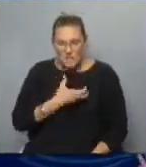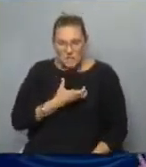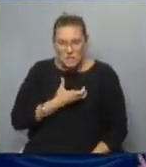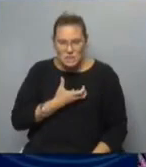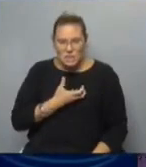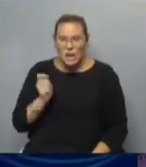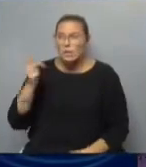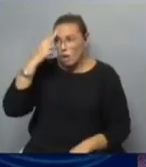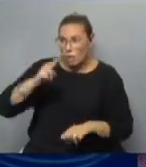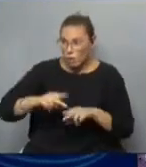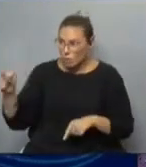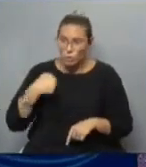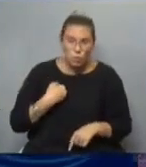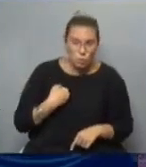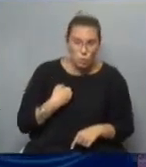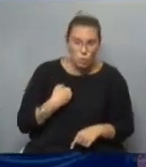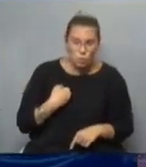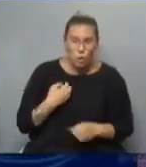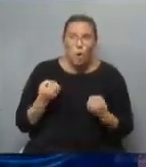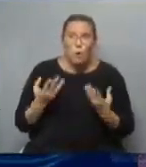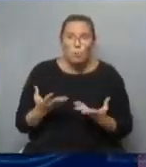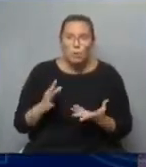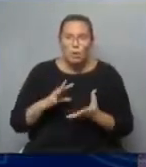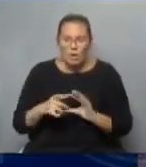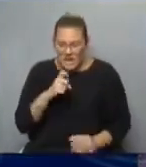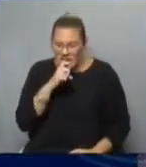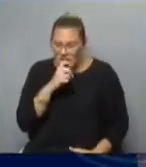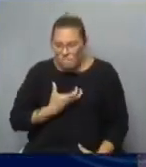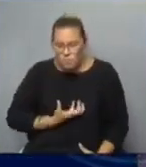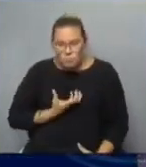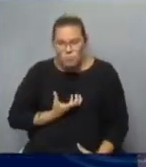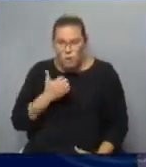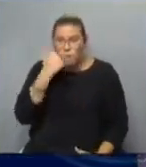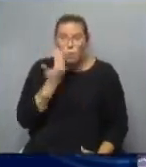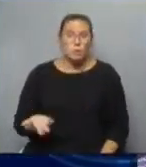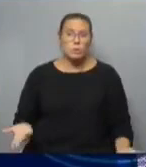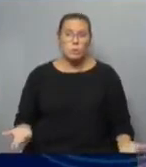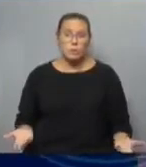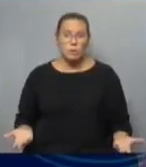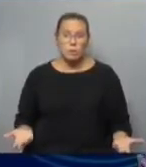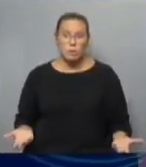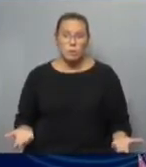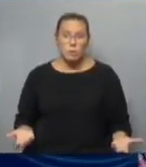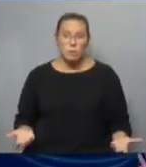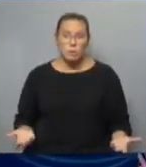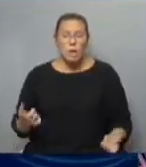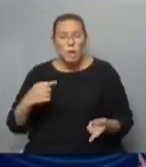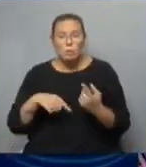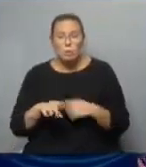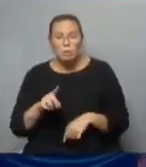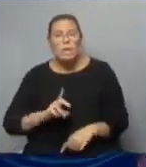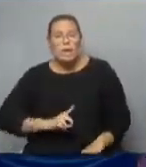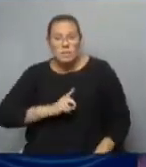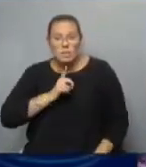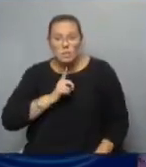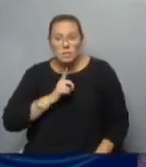doctor, ¿quién es la enferma, ella o yo? Porque me dio mucha rabia, mucha vergüenza, me dio. Eso. Entonces, la